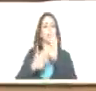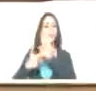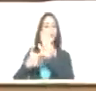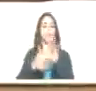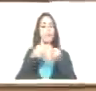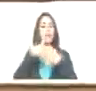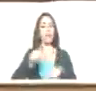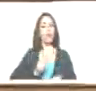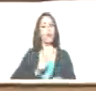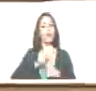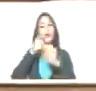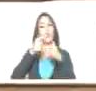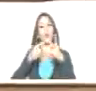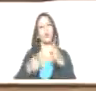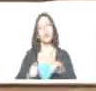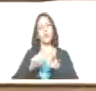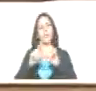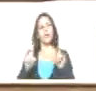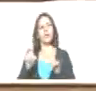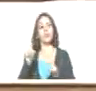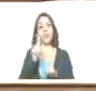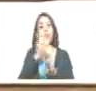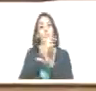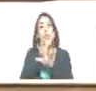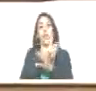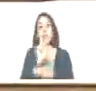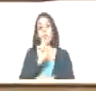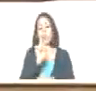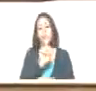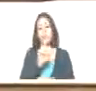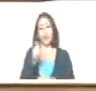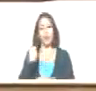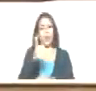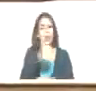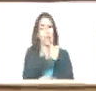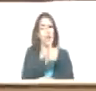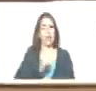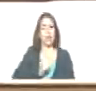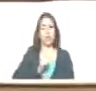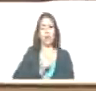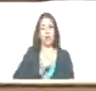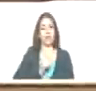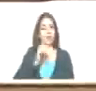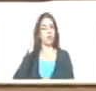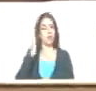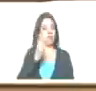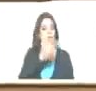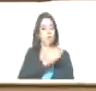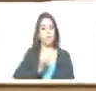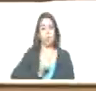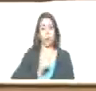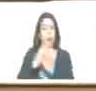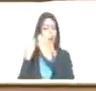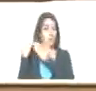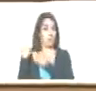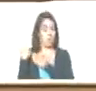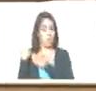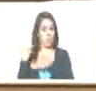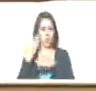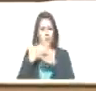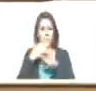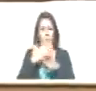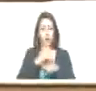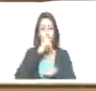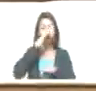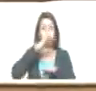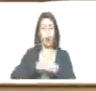cosa menos juegos pirotécnicos. Y caiga quien caiga, sea quien sea, que haya incurrido en